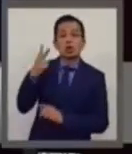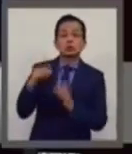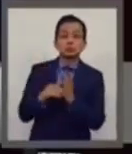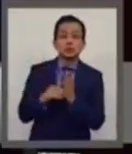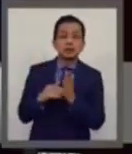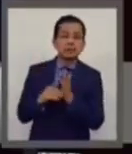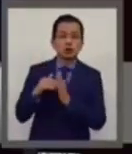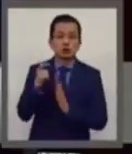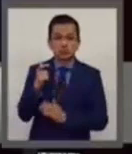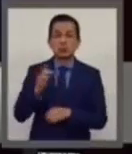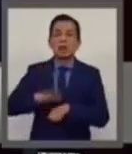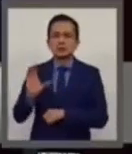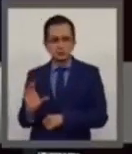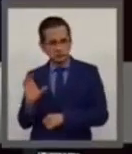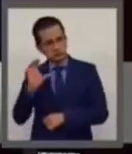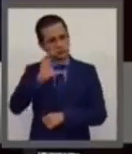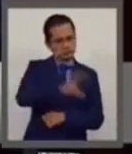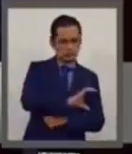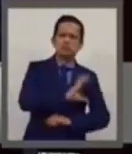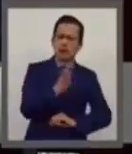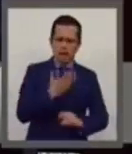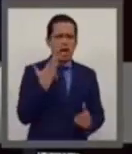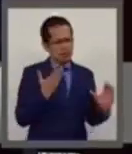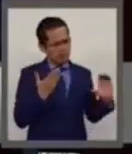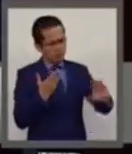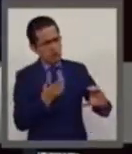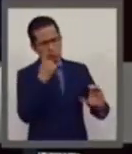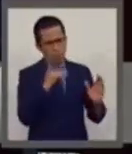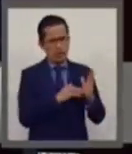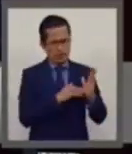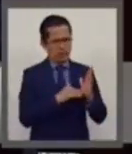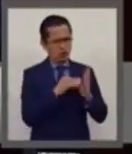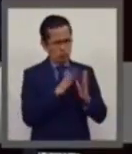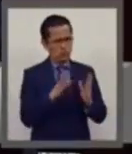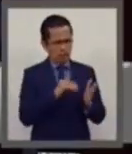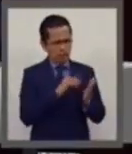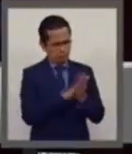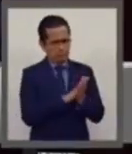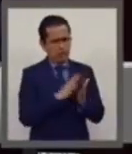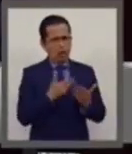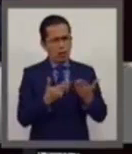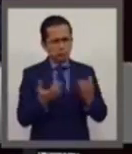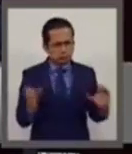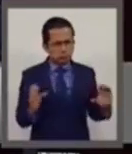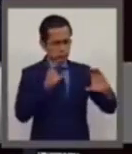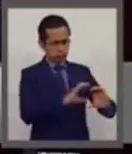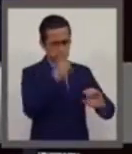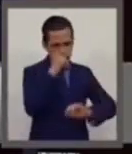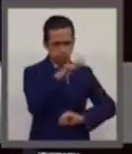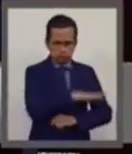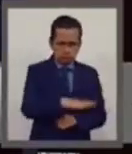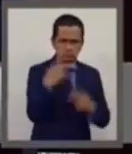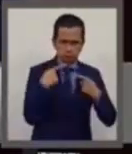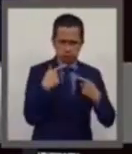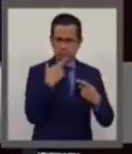más, adicionales a los 1,000 millones que ya están establecidos para la economía social y